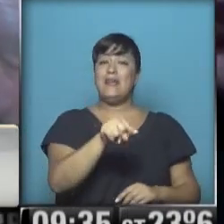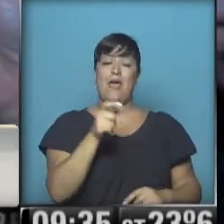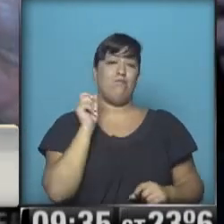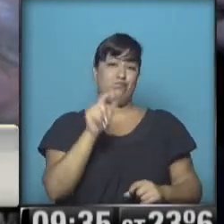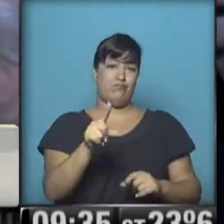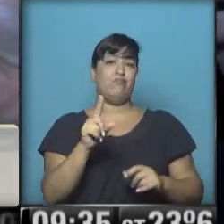paritarias